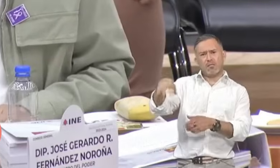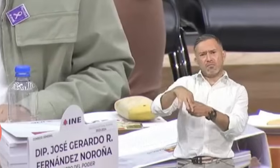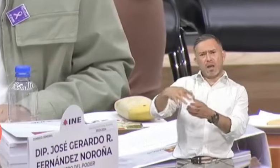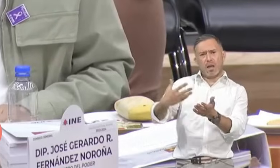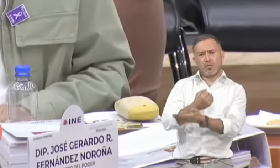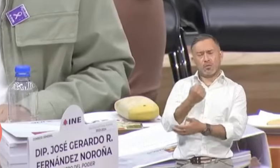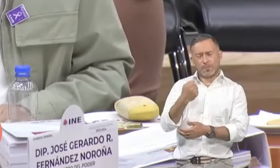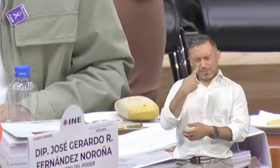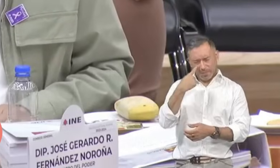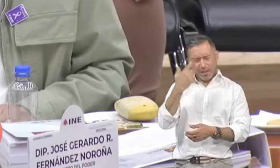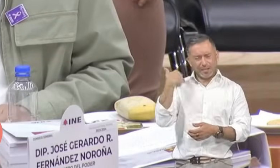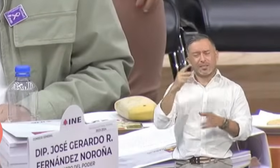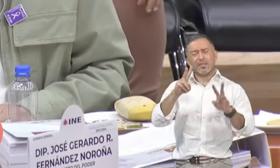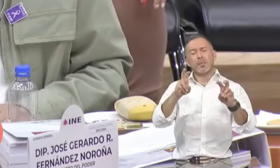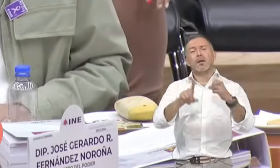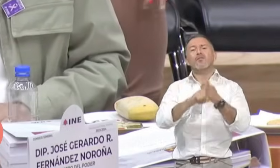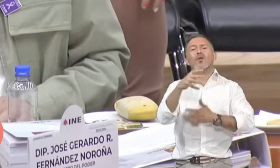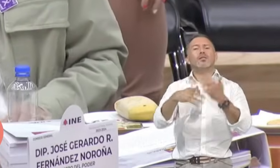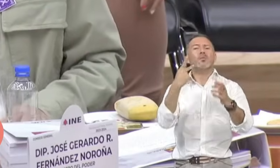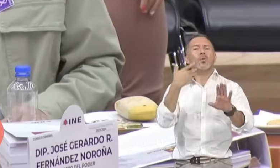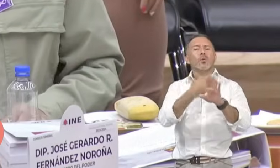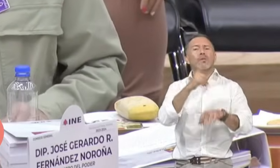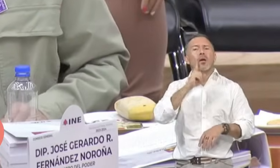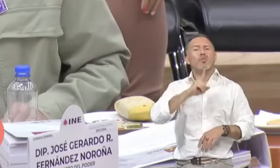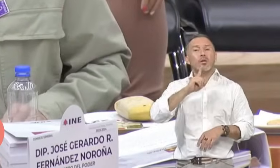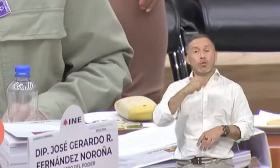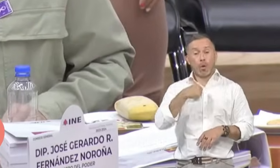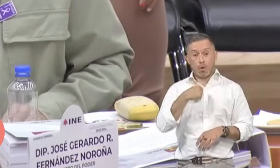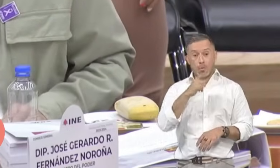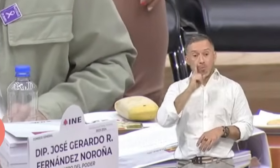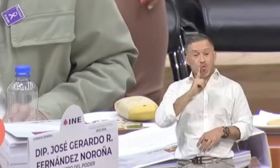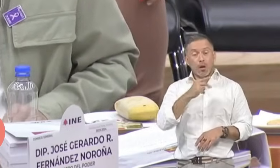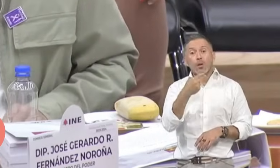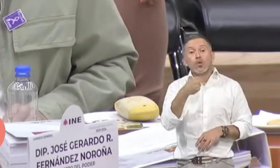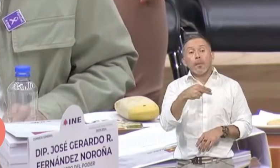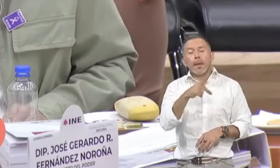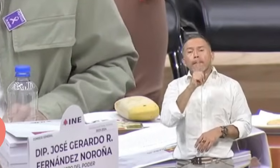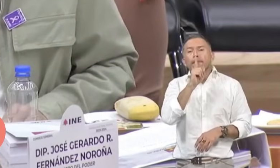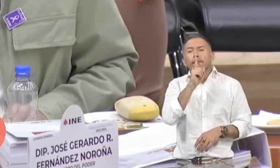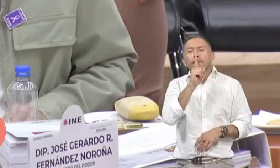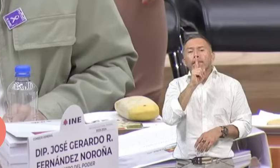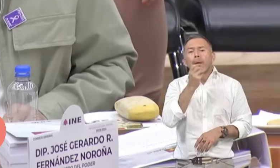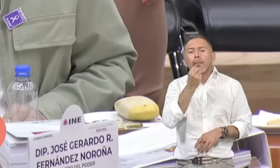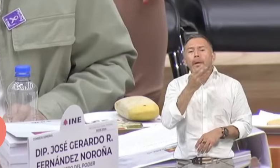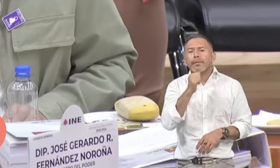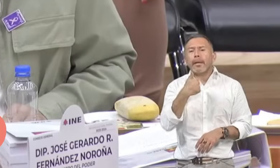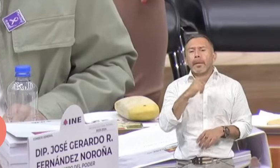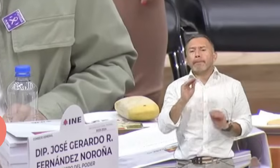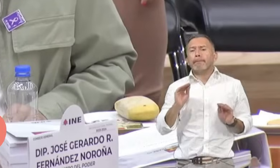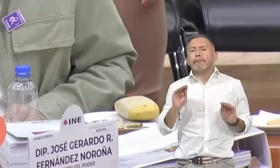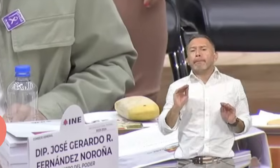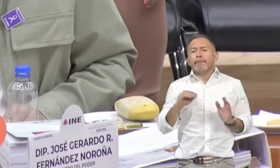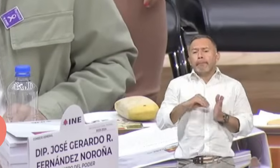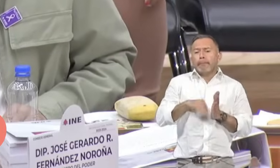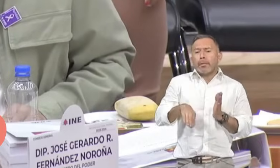por el tema de violencia política de género, porque cuando uno no dice el nombre de alguna mujer, te acusan de invisibilizarla, y era el